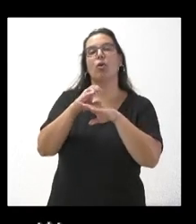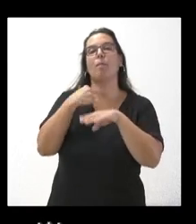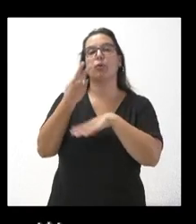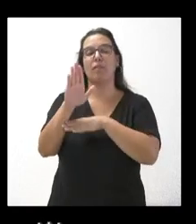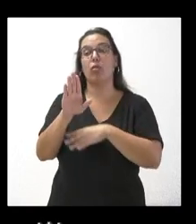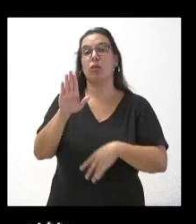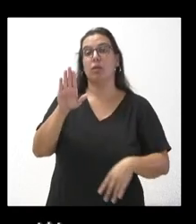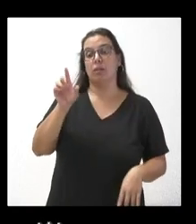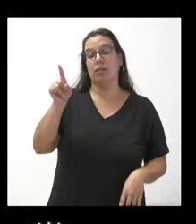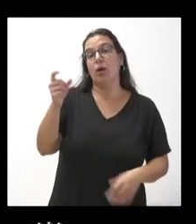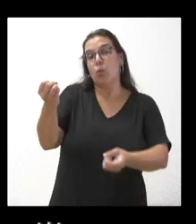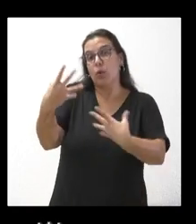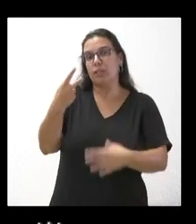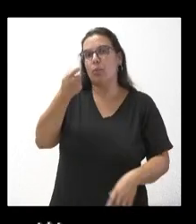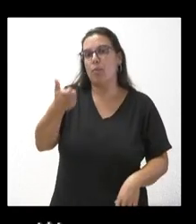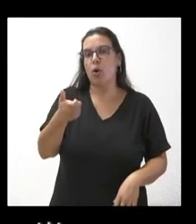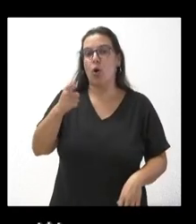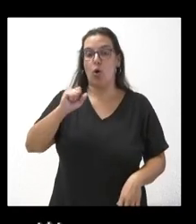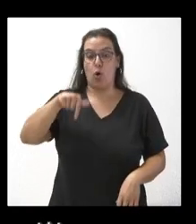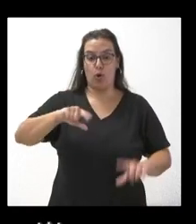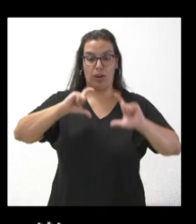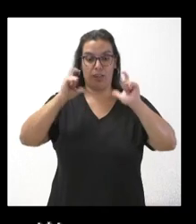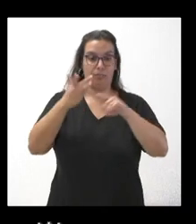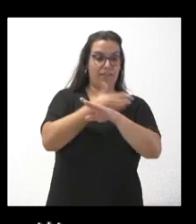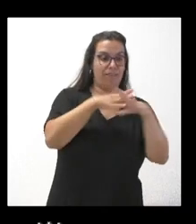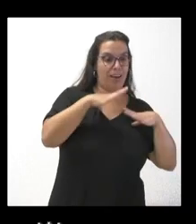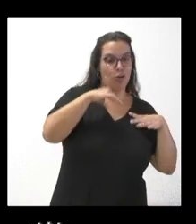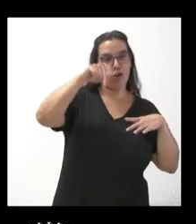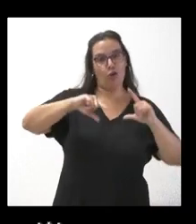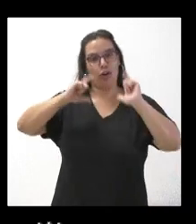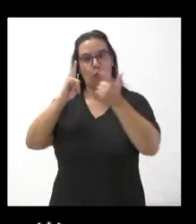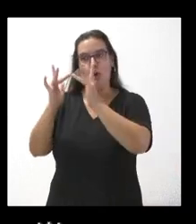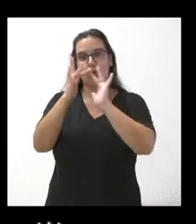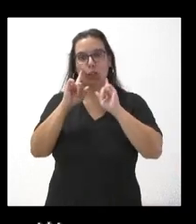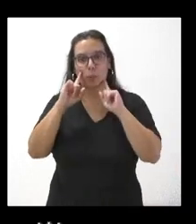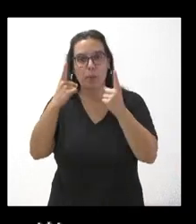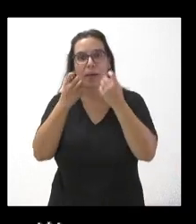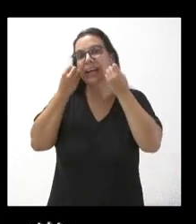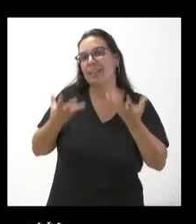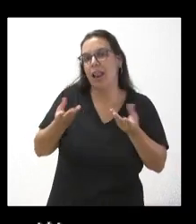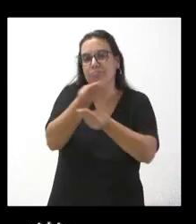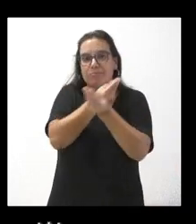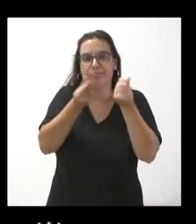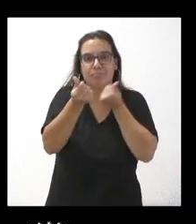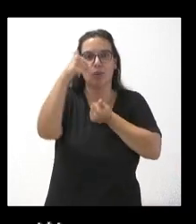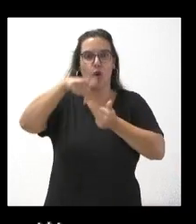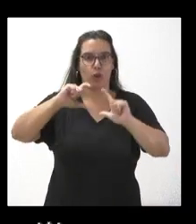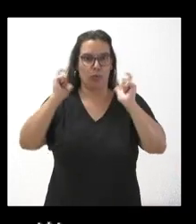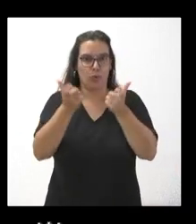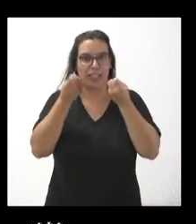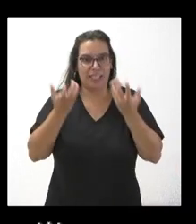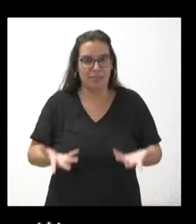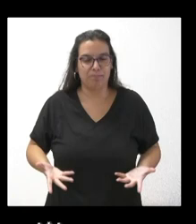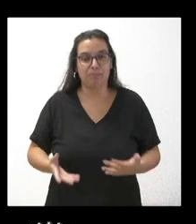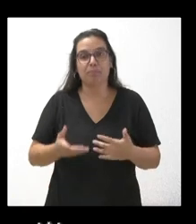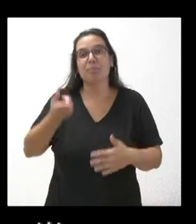que nos cuente un poco cómo ha sido este primer toma de contacto después de las vacaciones en el Consejo de Gobierno que han tenido hoy la celebración.